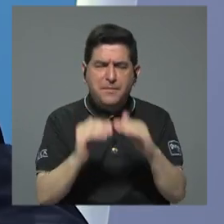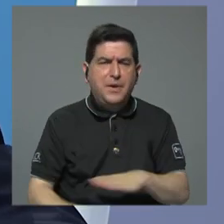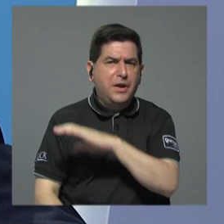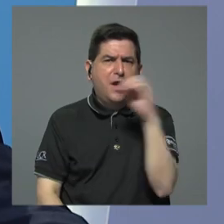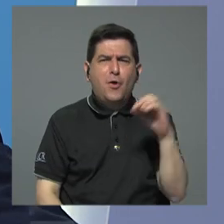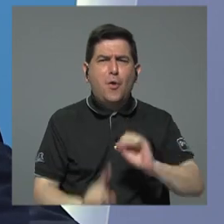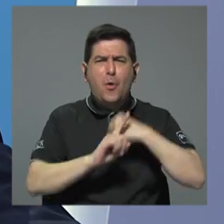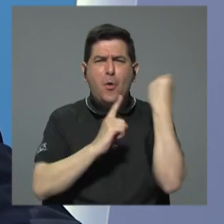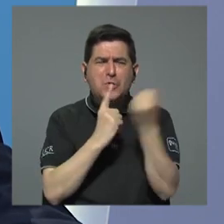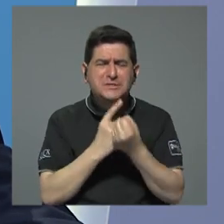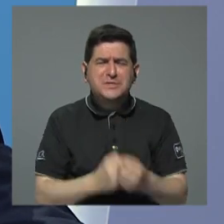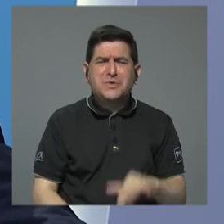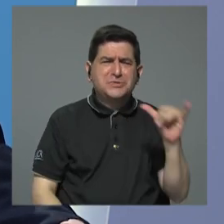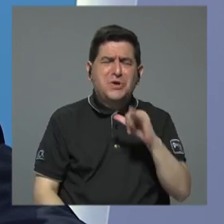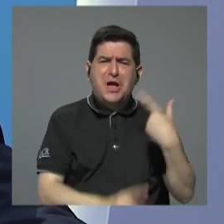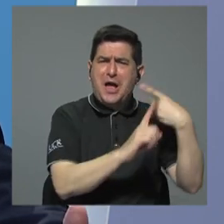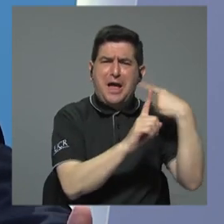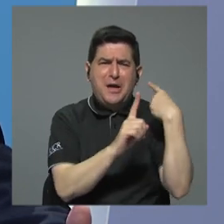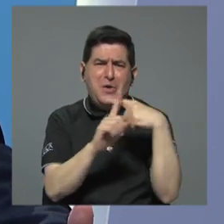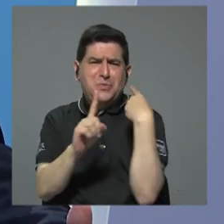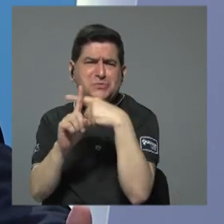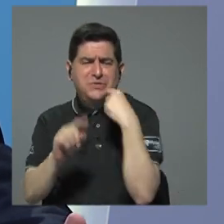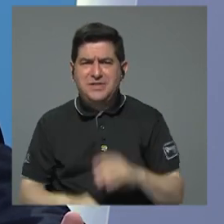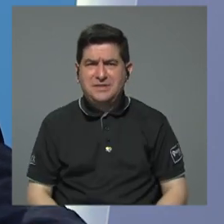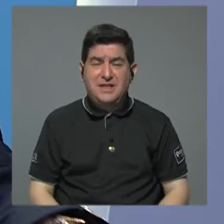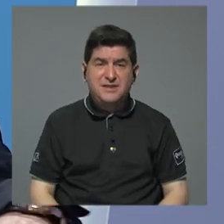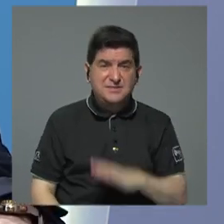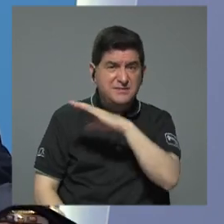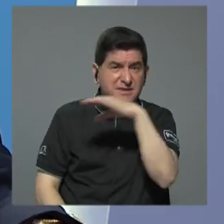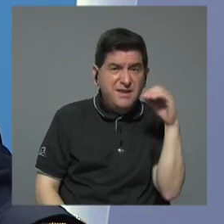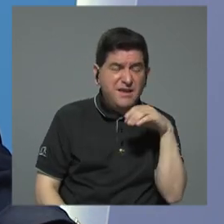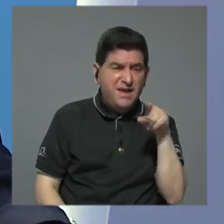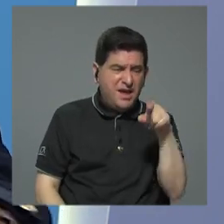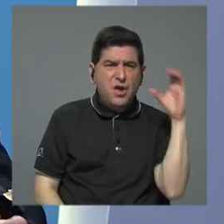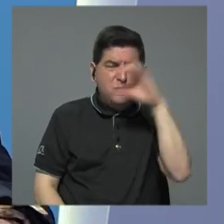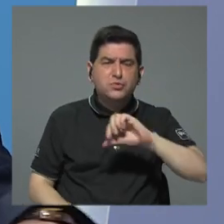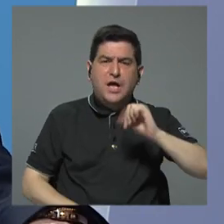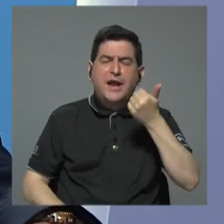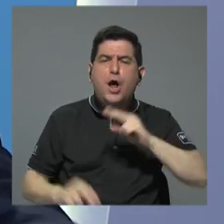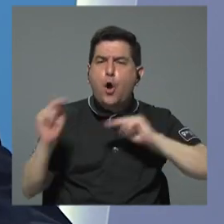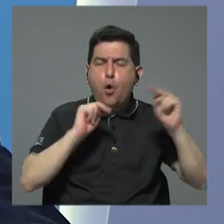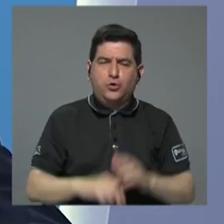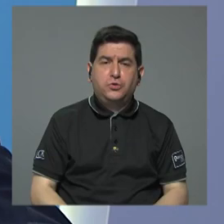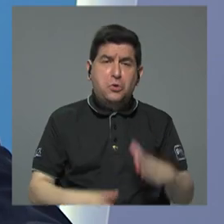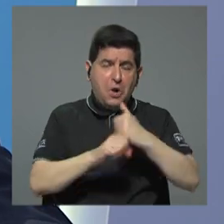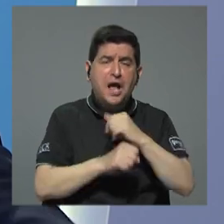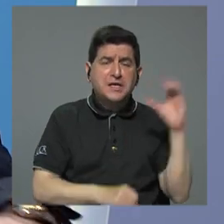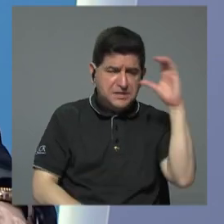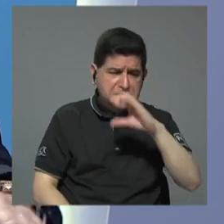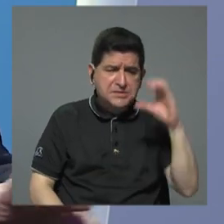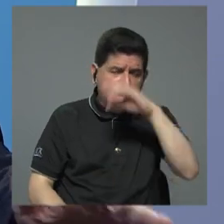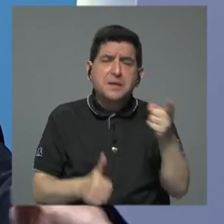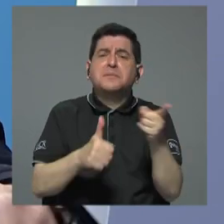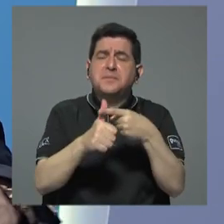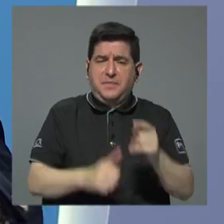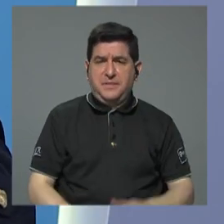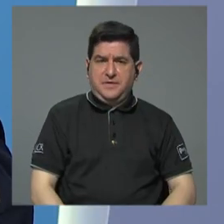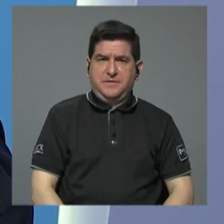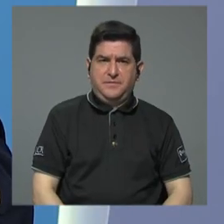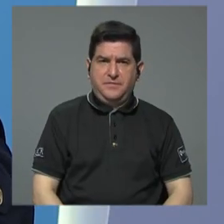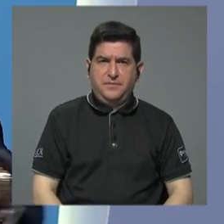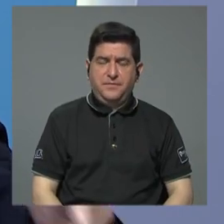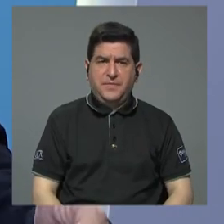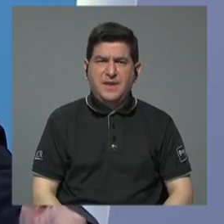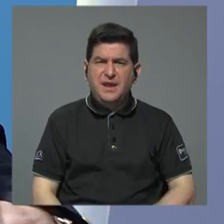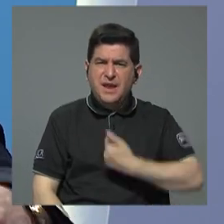la tragedia de Cruzitas. Y además, explorar es otro negocio, dejemos que se haga el negocio de la exploración. Para estar, en